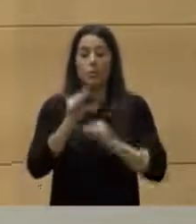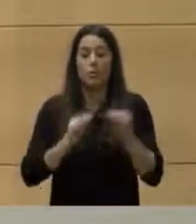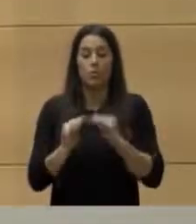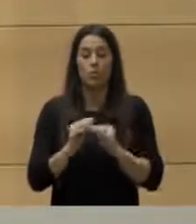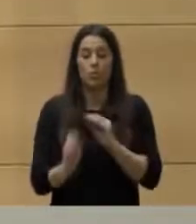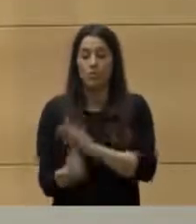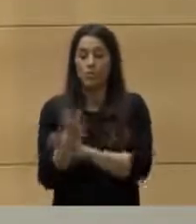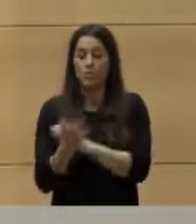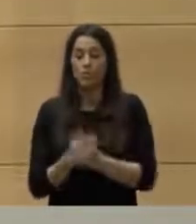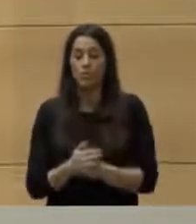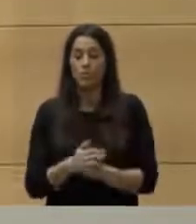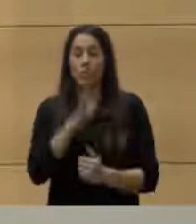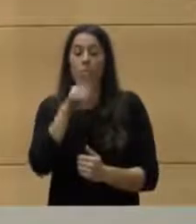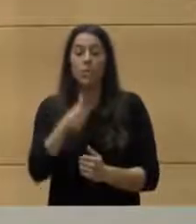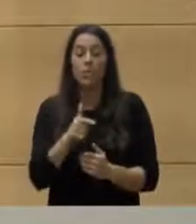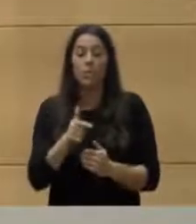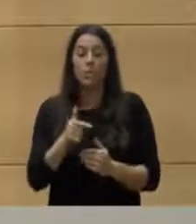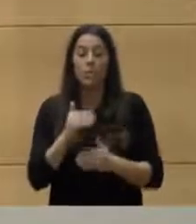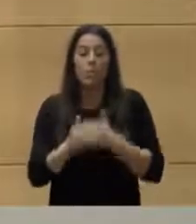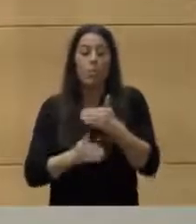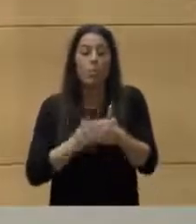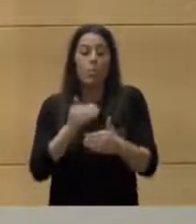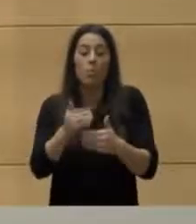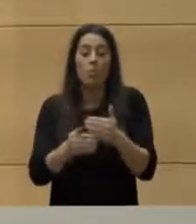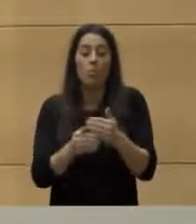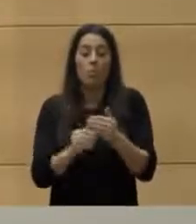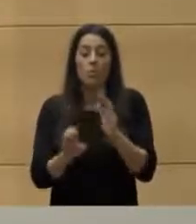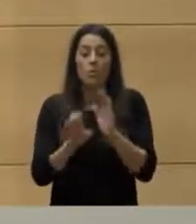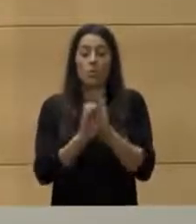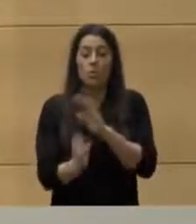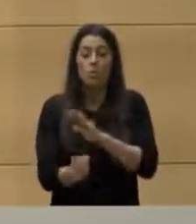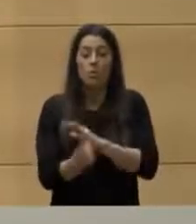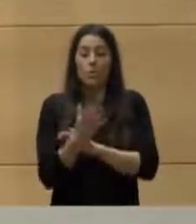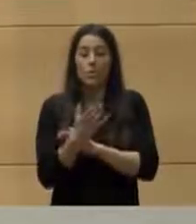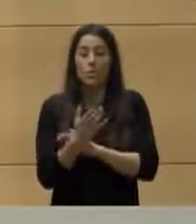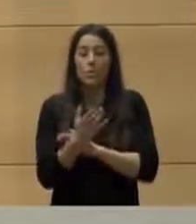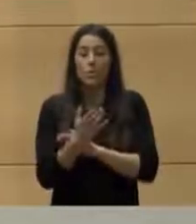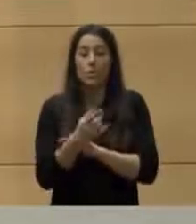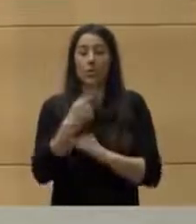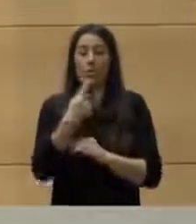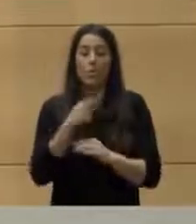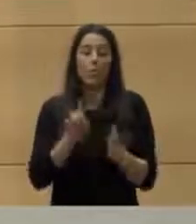constituyente, vísteme despacio, que tengo mucha prisa. Gracias.